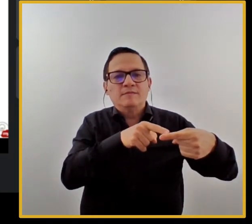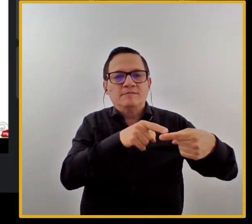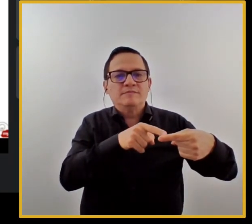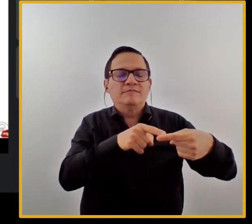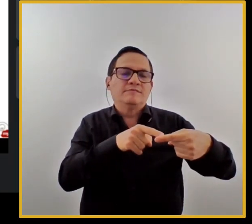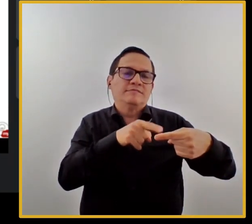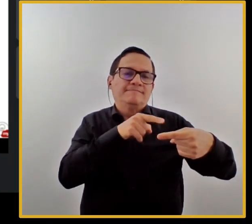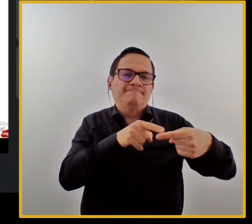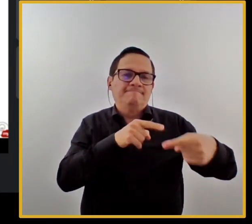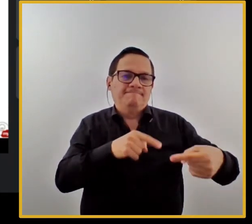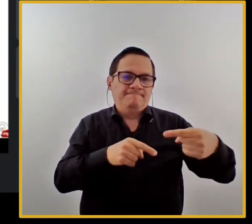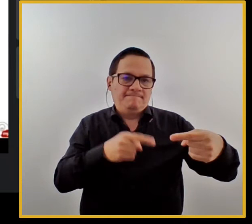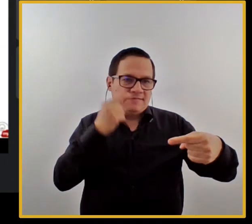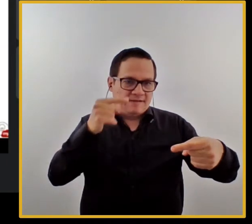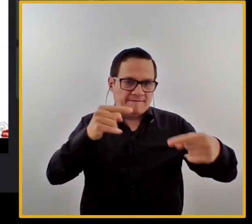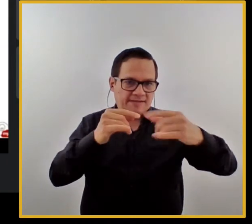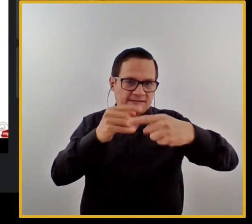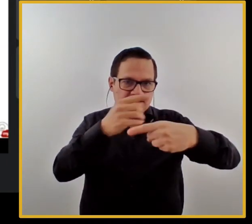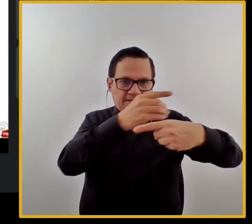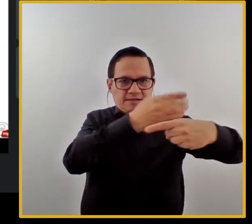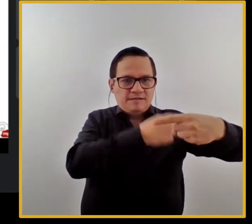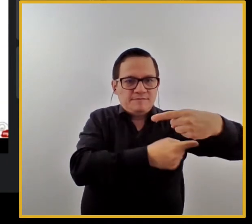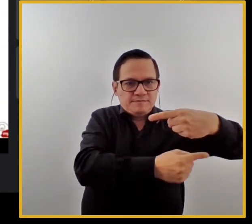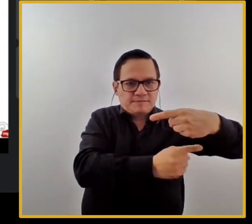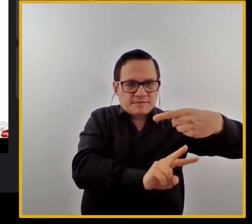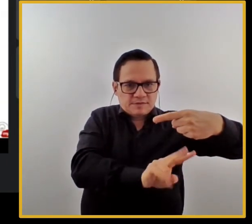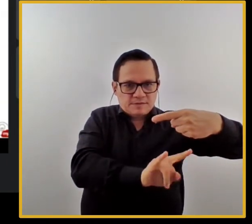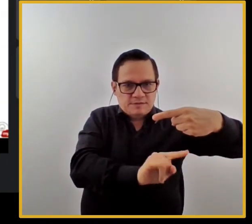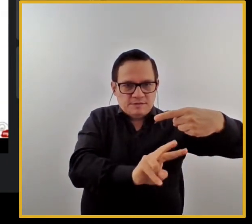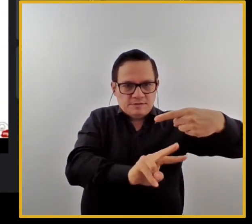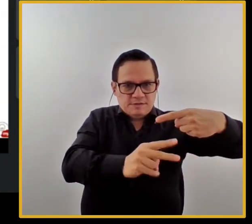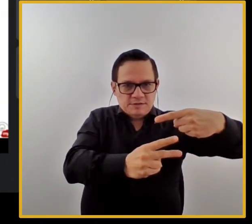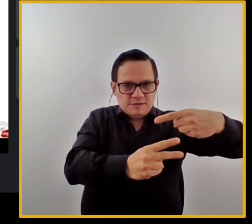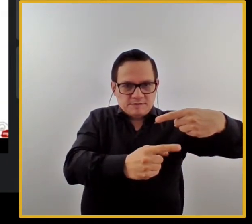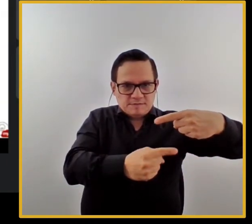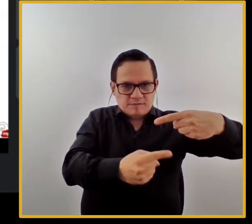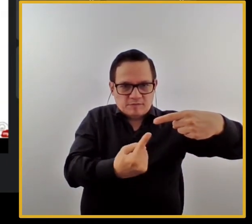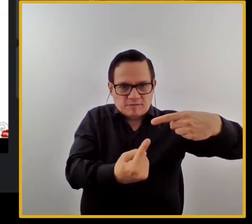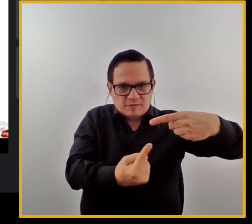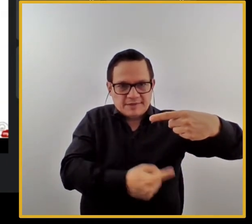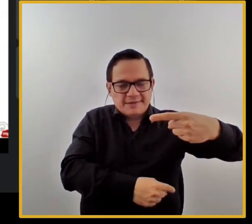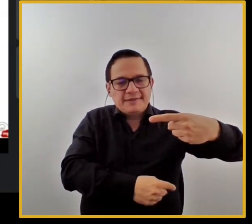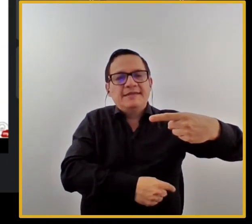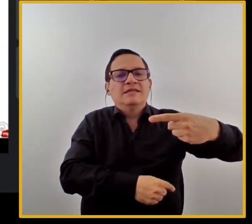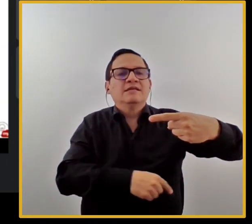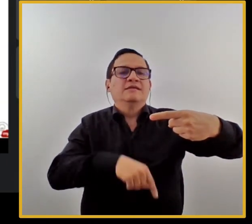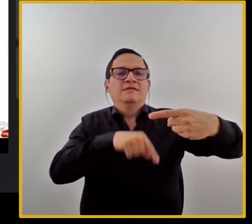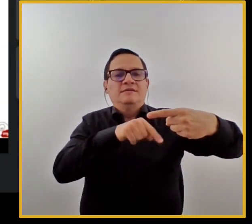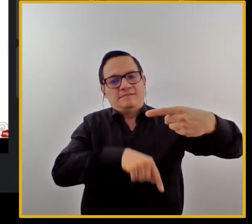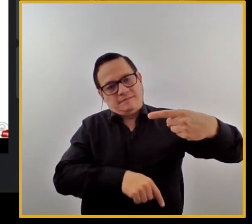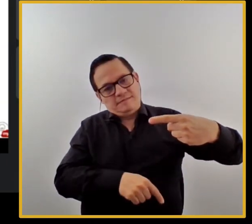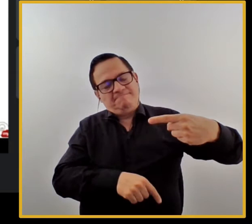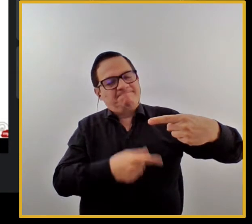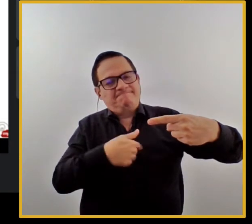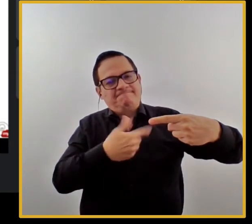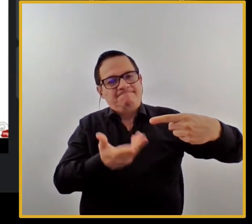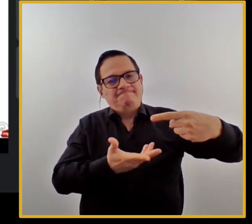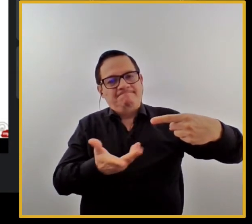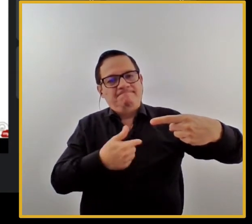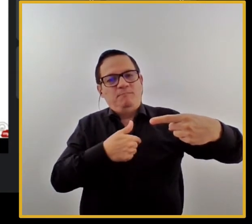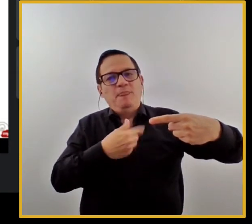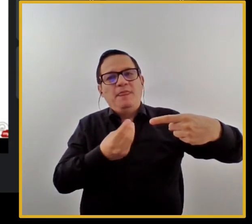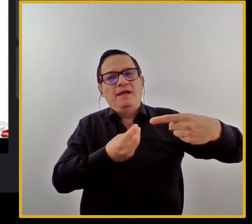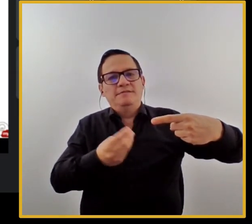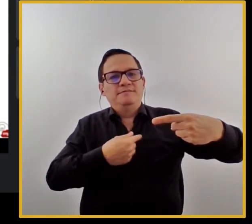Ok. Gracias, que realmente hoy ha sido terrible esa conexión. Entonces, ¿de